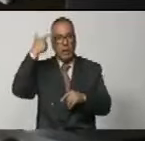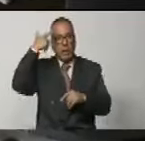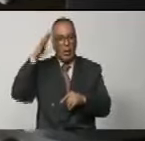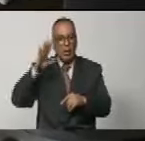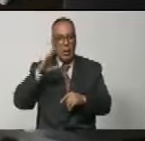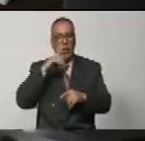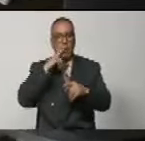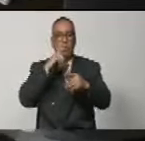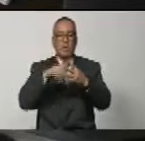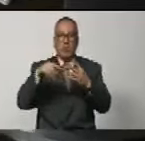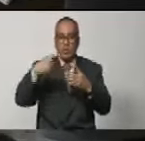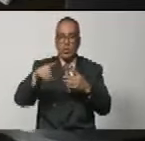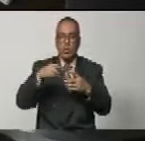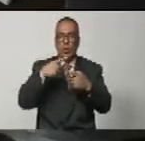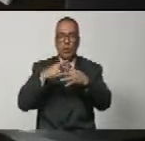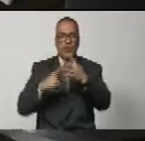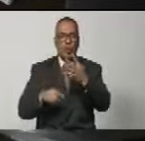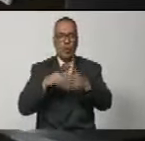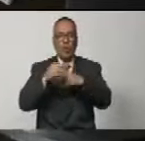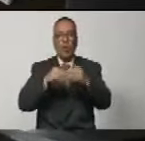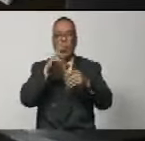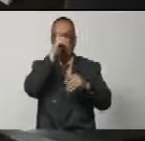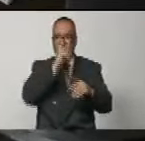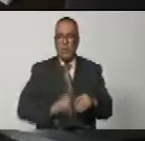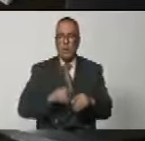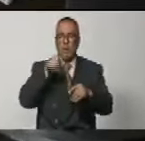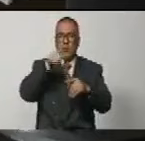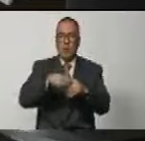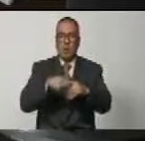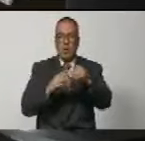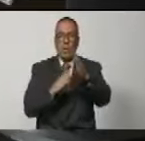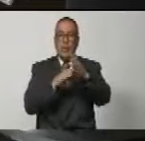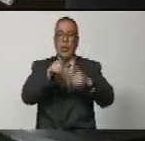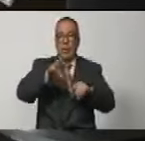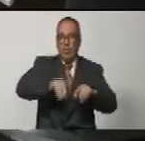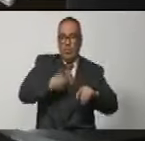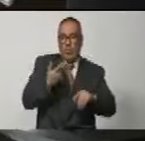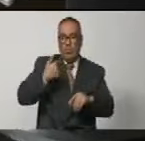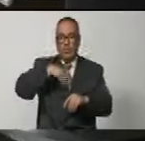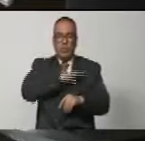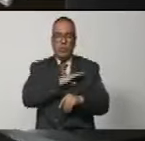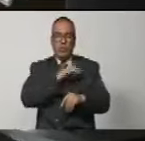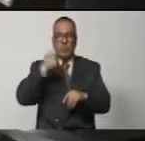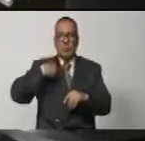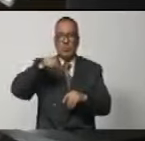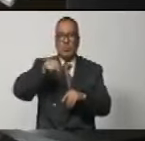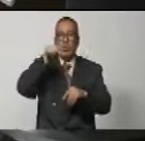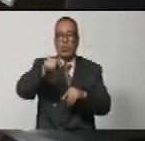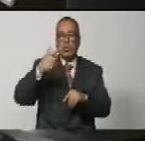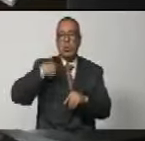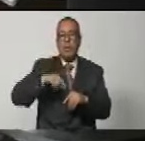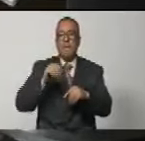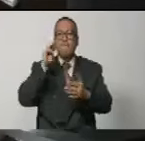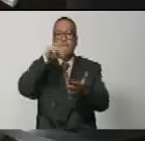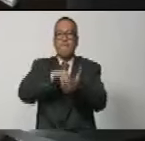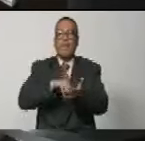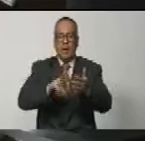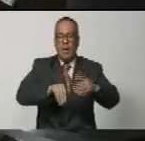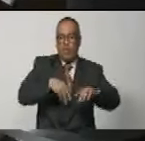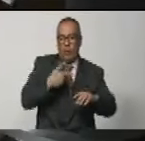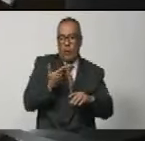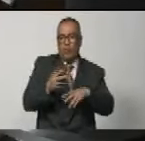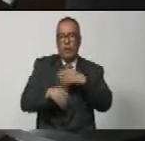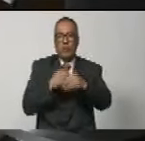que independientemente de todas las discapacidades y las limitaciones que podamos tener, nosotros aquí tenemos miles de